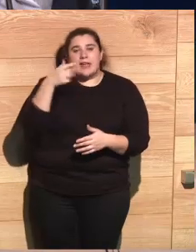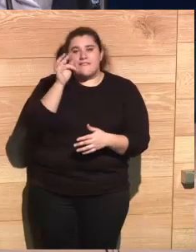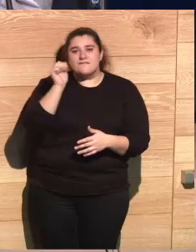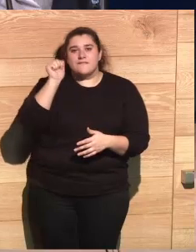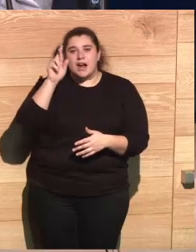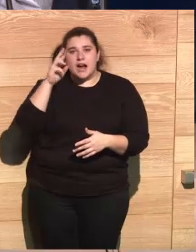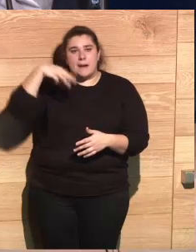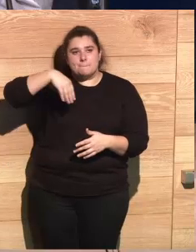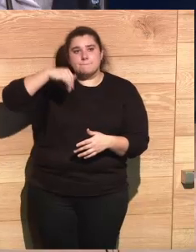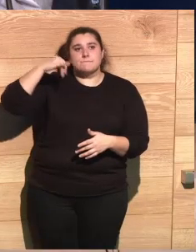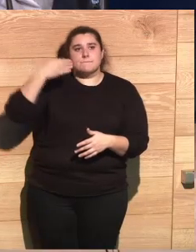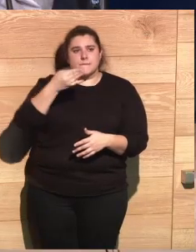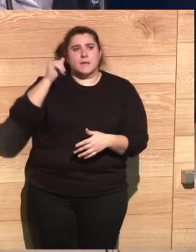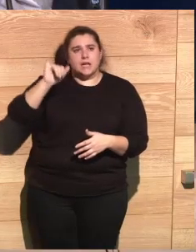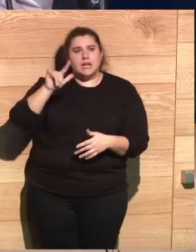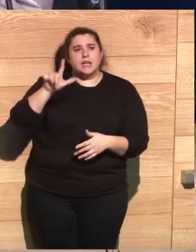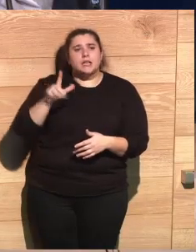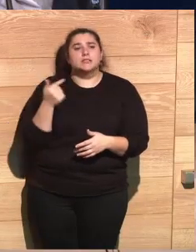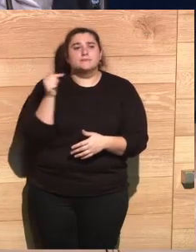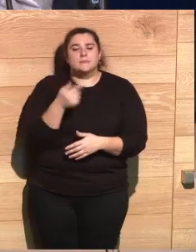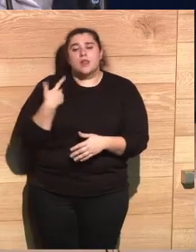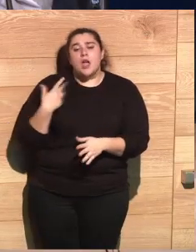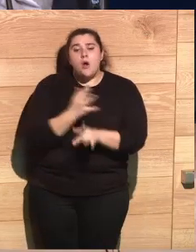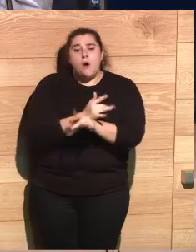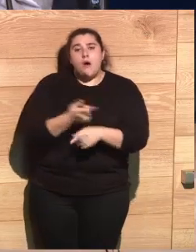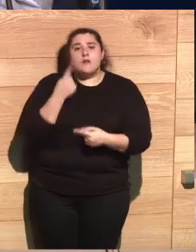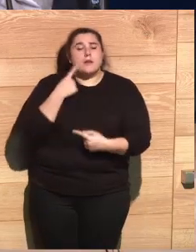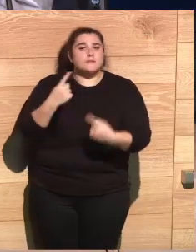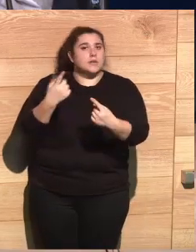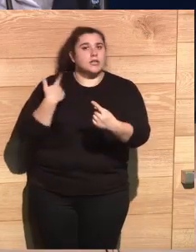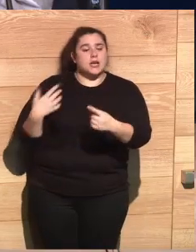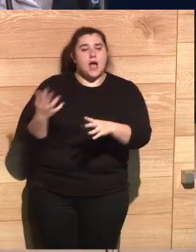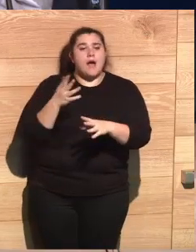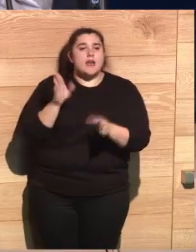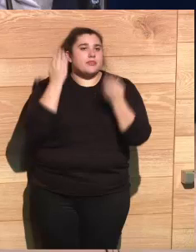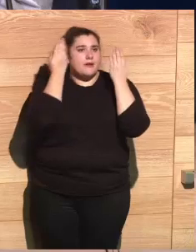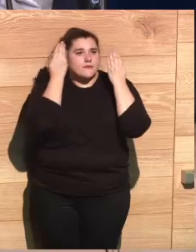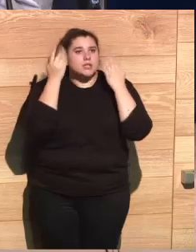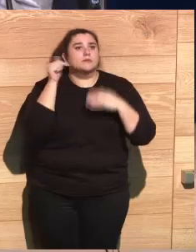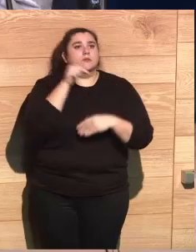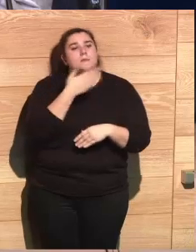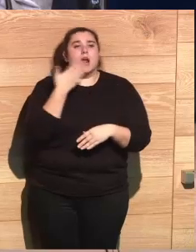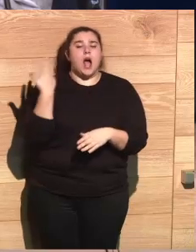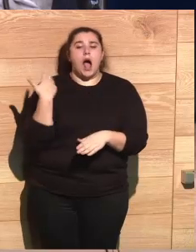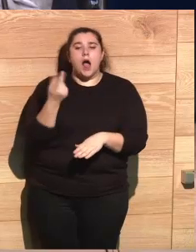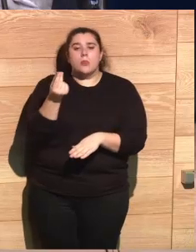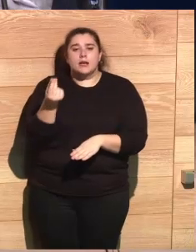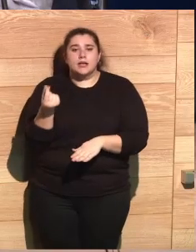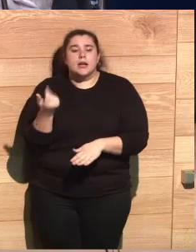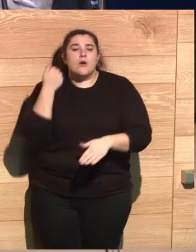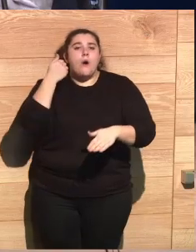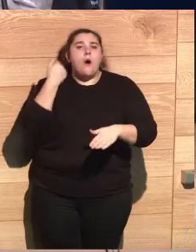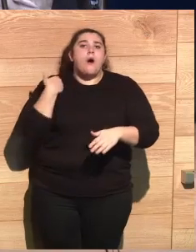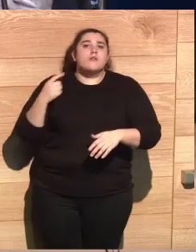por ejemplo. Estábamos hablando antes precisamente del primer juego que se integró en Facebook básicamente para ganar dinero, en este caso en forma de